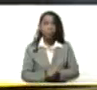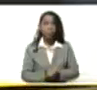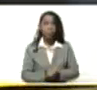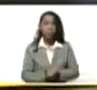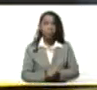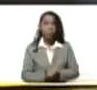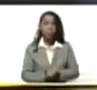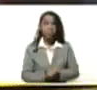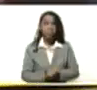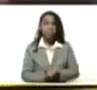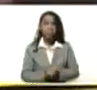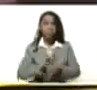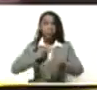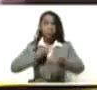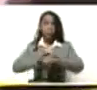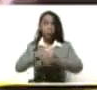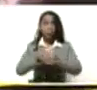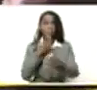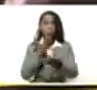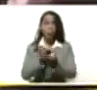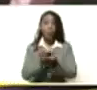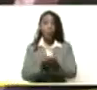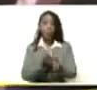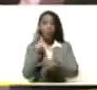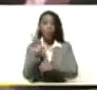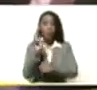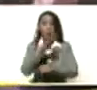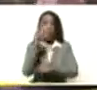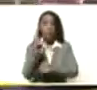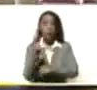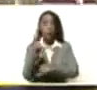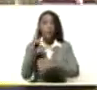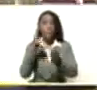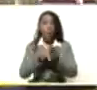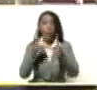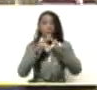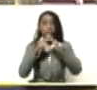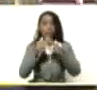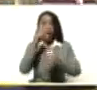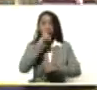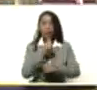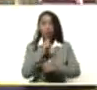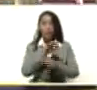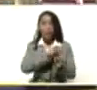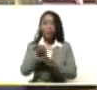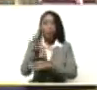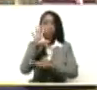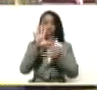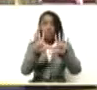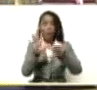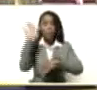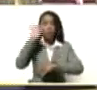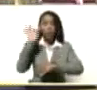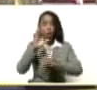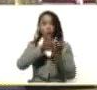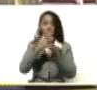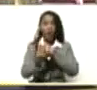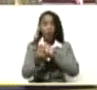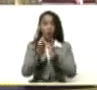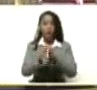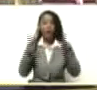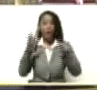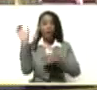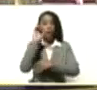Correcto, Héctor Rodríguez propone, si de esas 500.000 viviendas por año apartamos el 10% para los barrios de la Gran